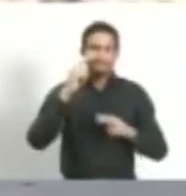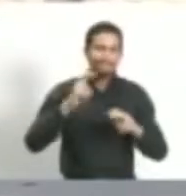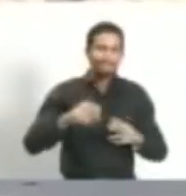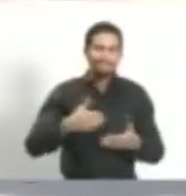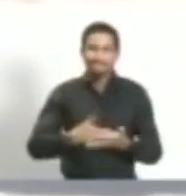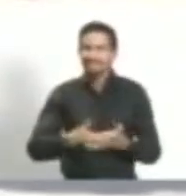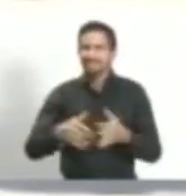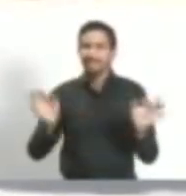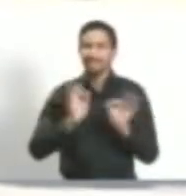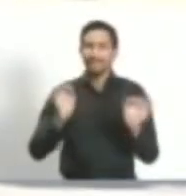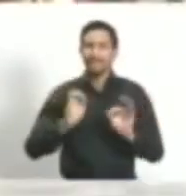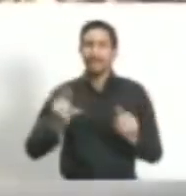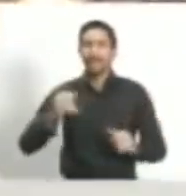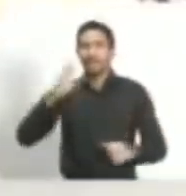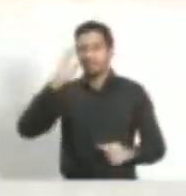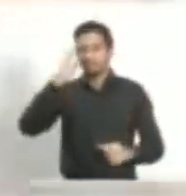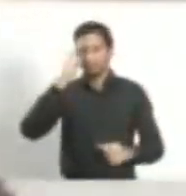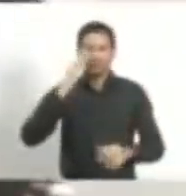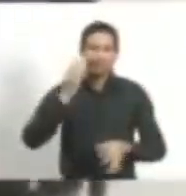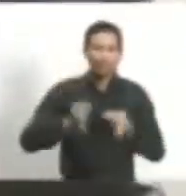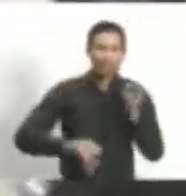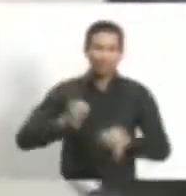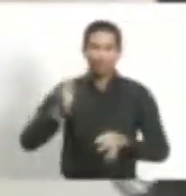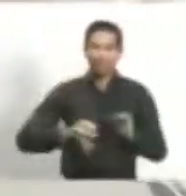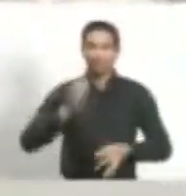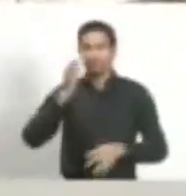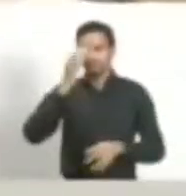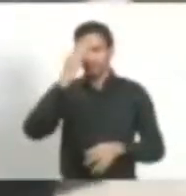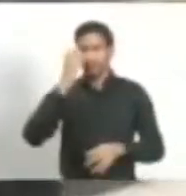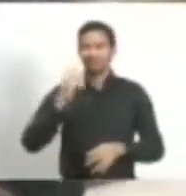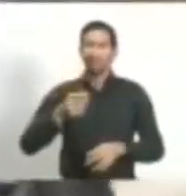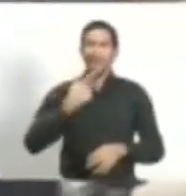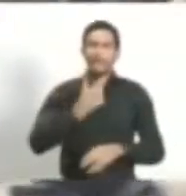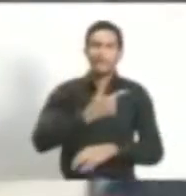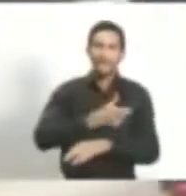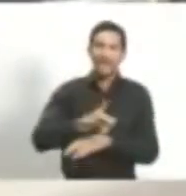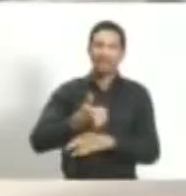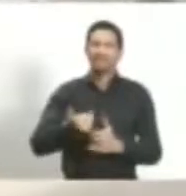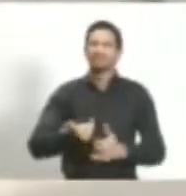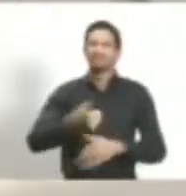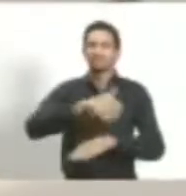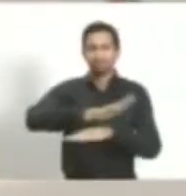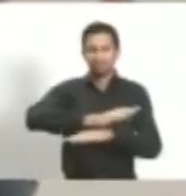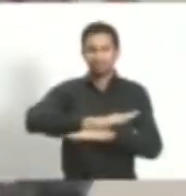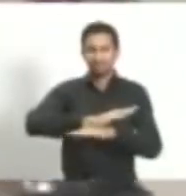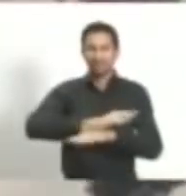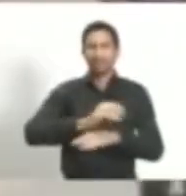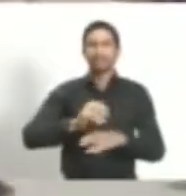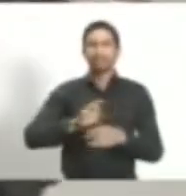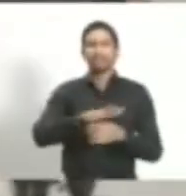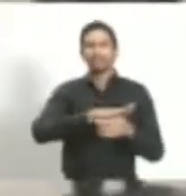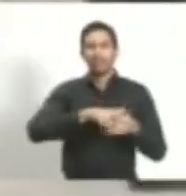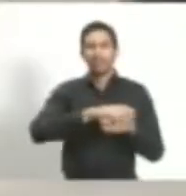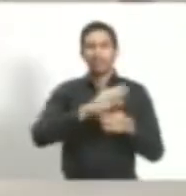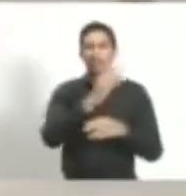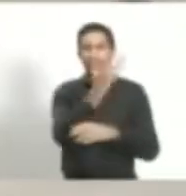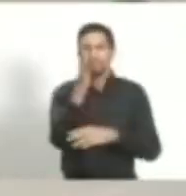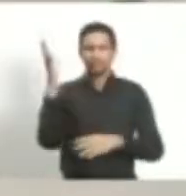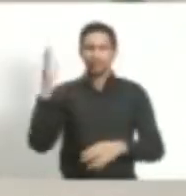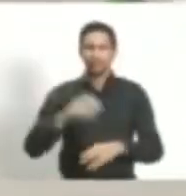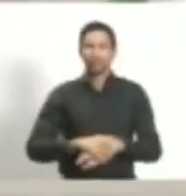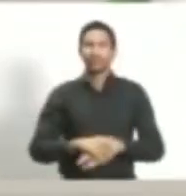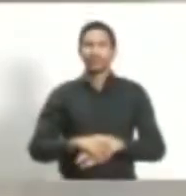las autoridades de policía judicial tras el asesinato de un hombre en el barrio El Bosque en horas de la tarde de hoy. El hecho ocurrió en la calle 76 con